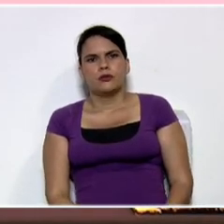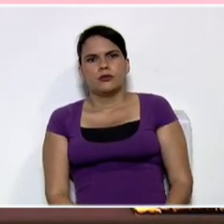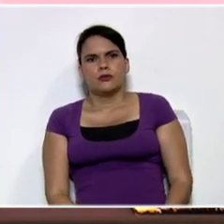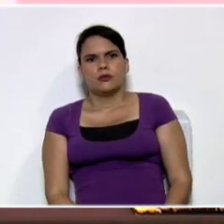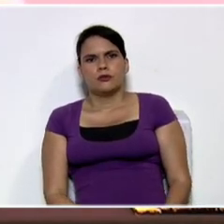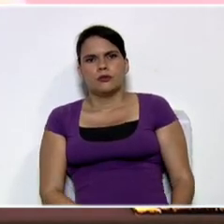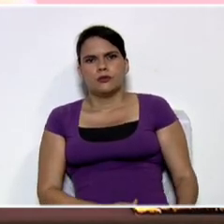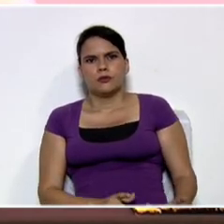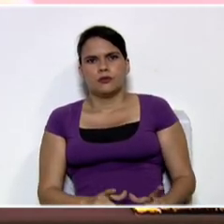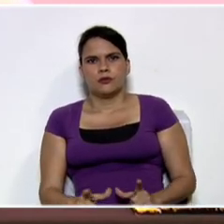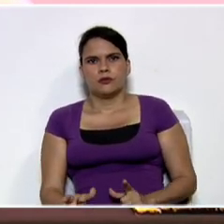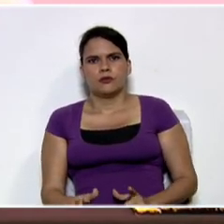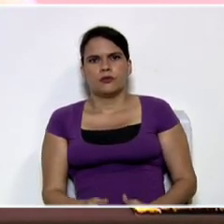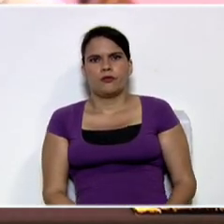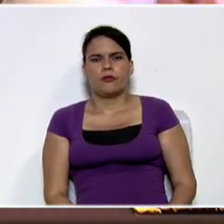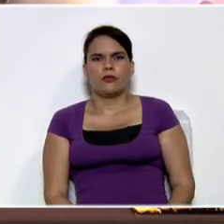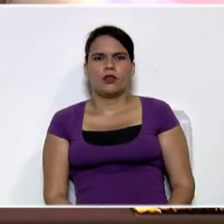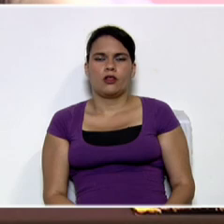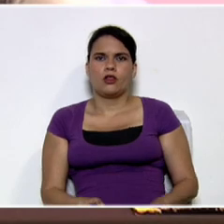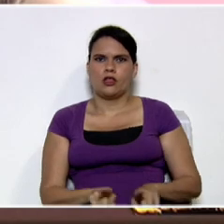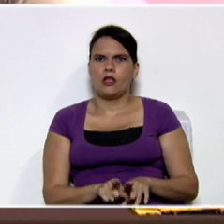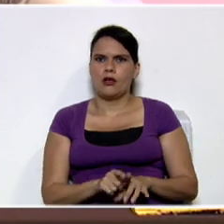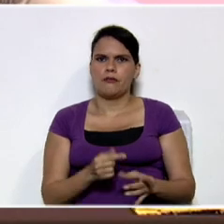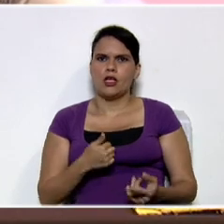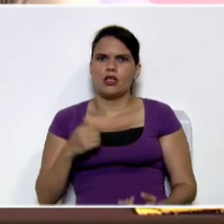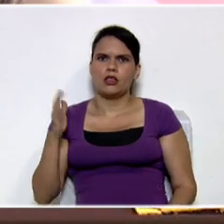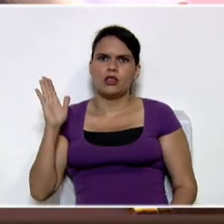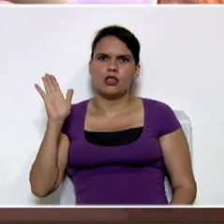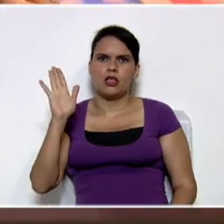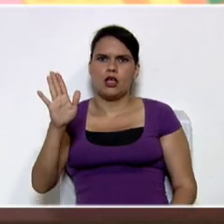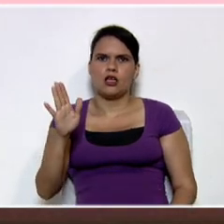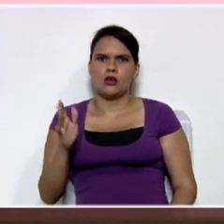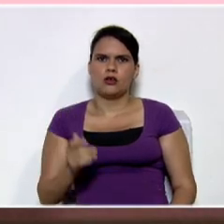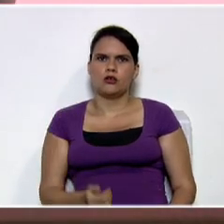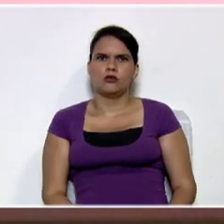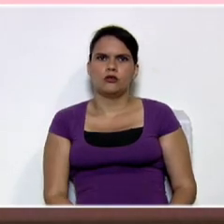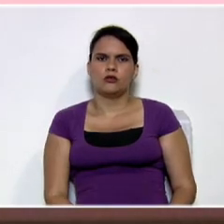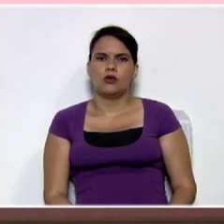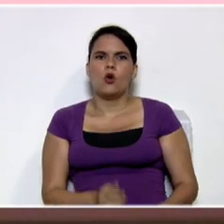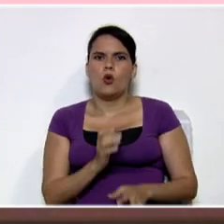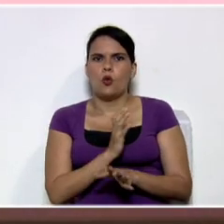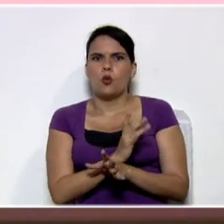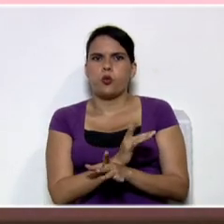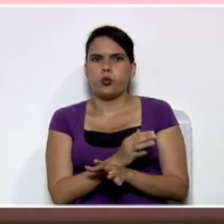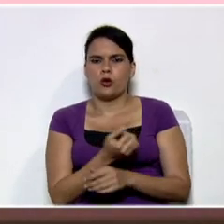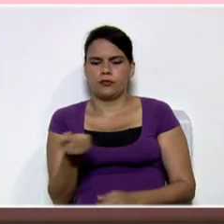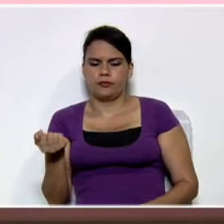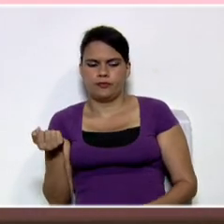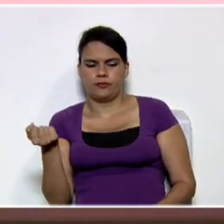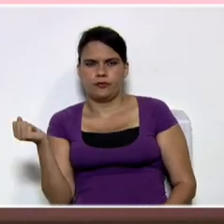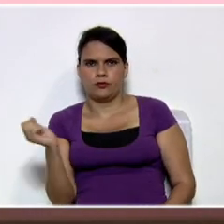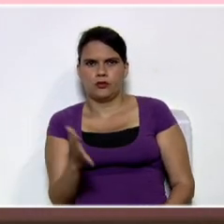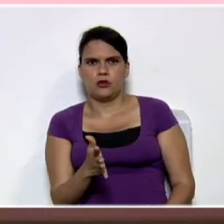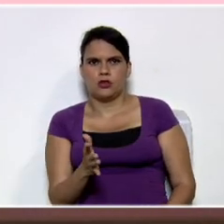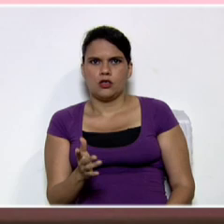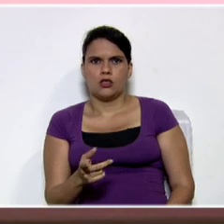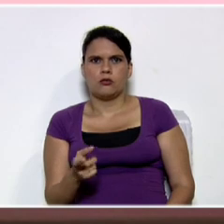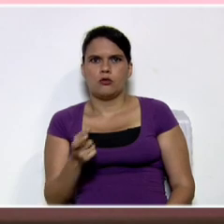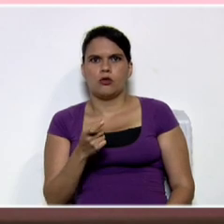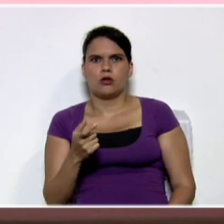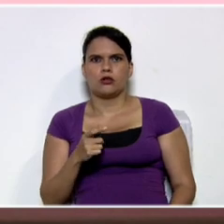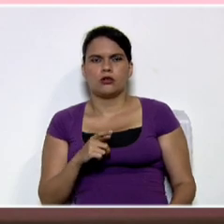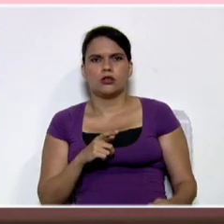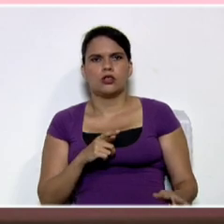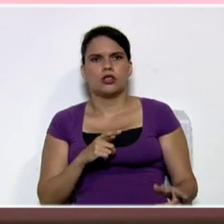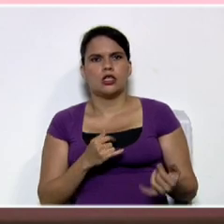fíjense, por aquí también traigo un ludo que estamos tratando de completar. ¿Y saben